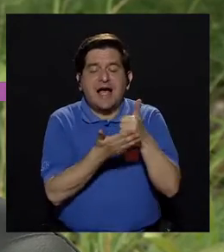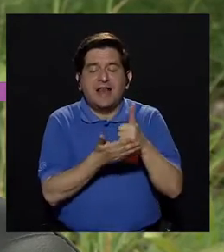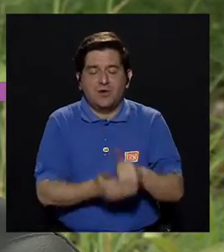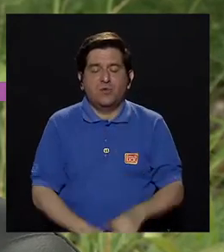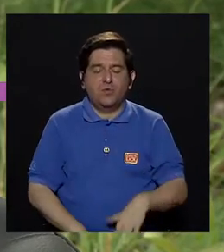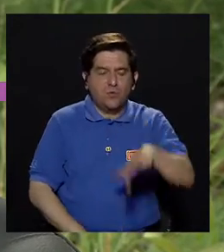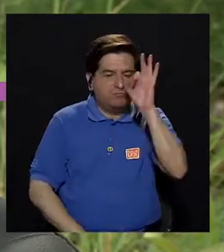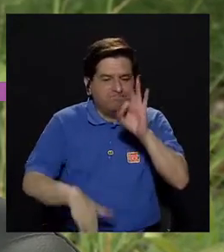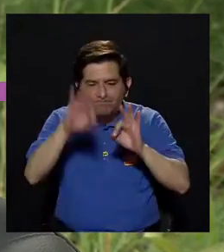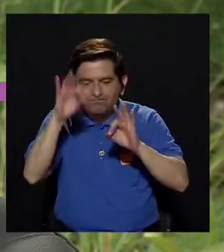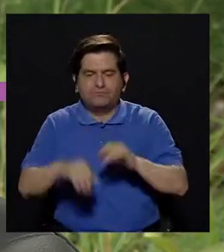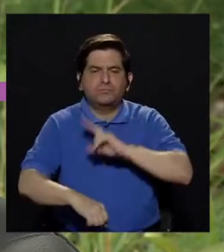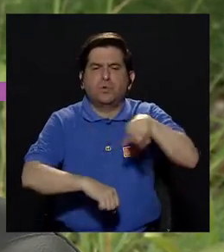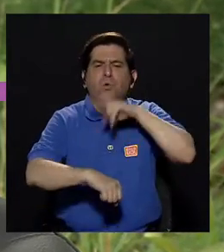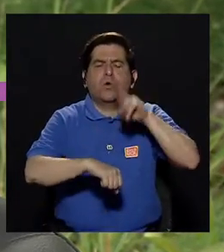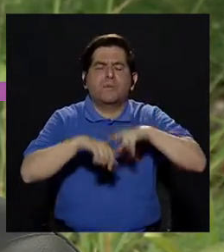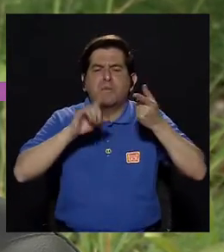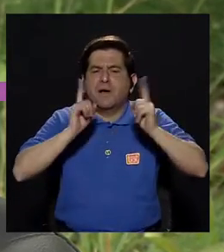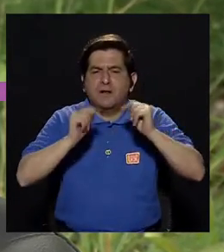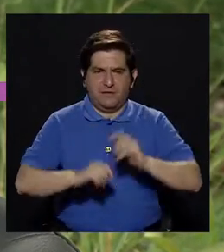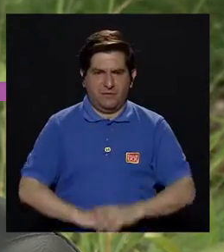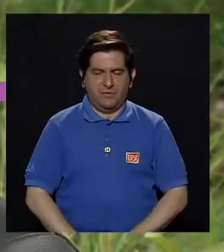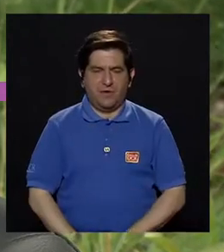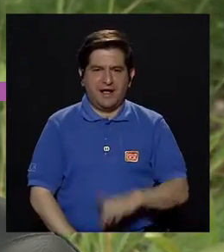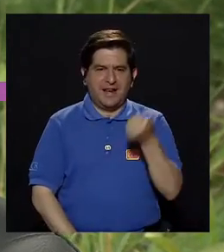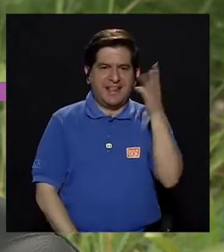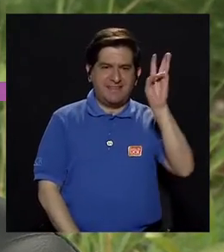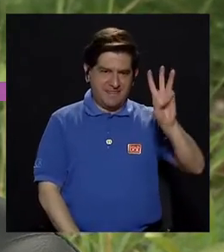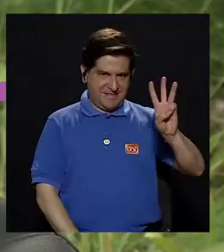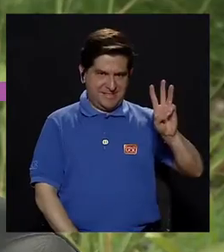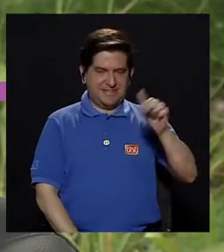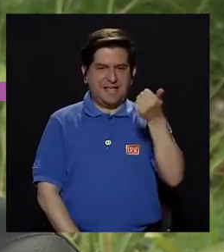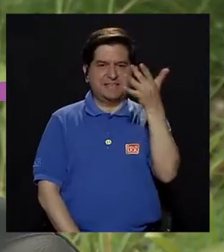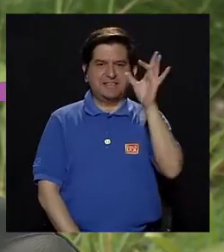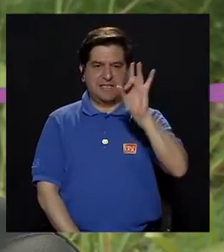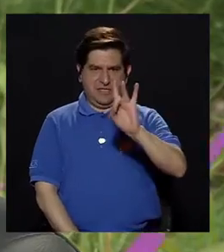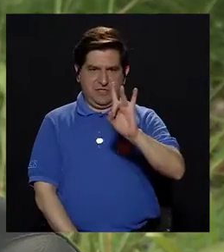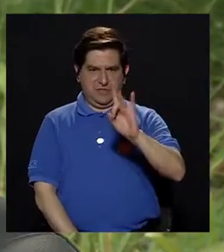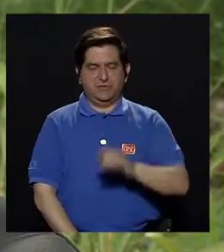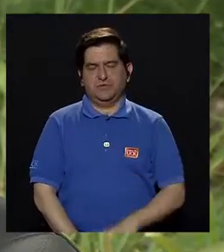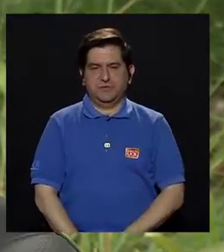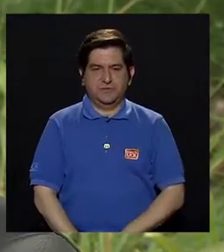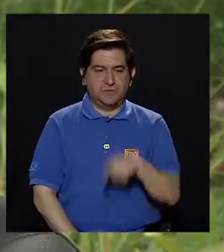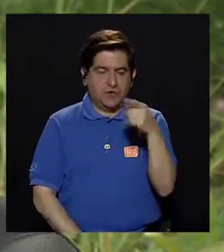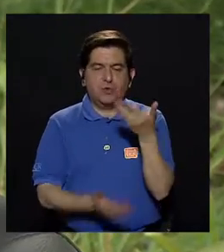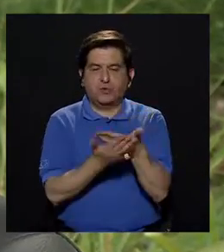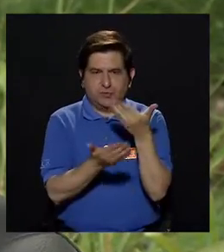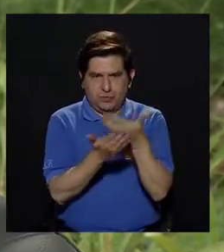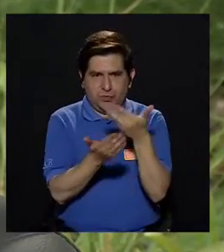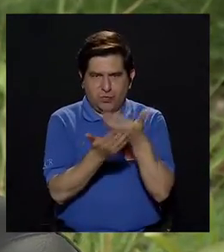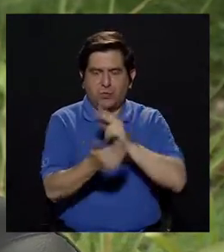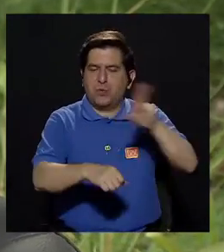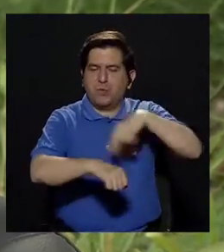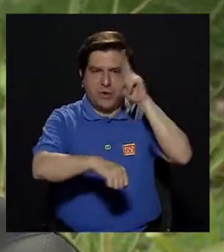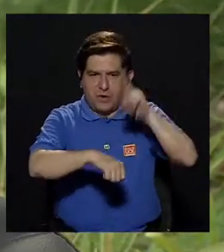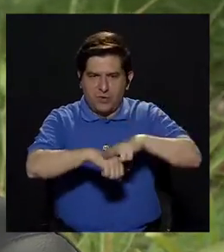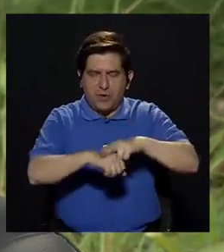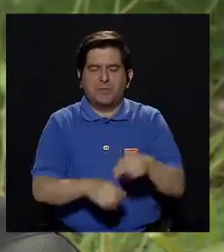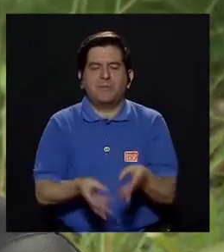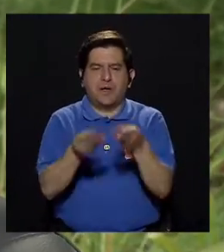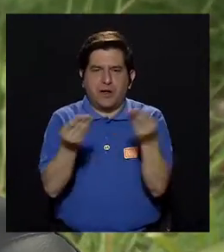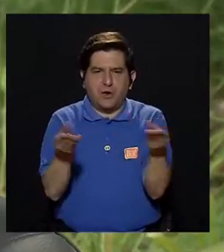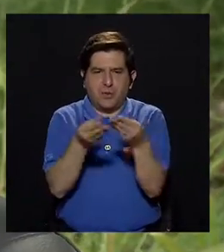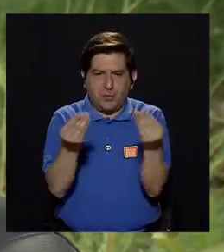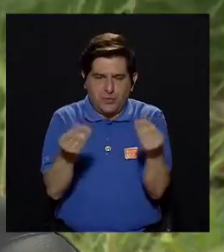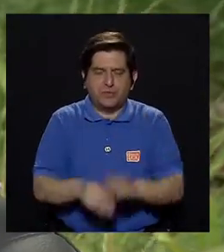de los 13. Perfecto. Los más frecuentes son el 16 y el 18, que son los que se han comprobado que son los más frecuentes que producen